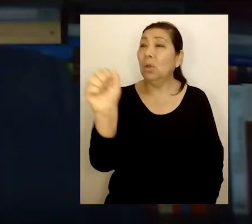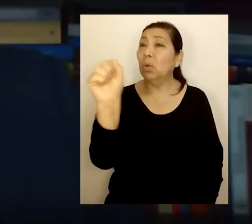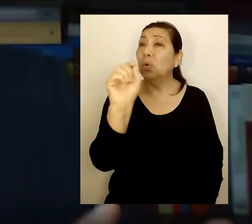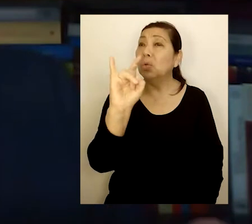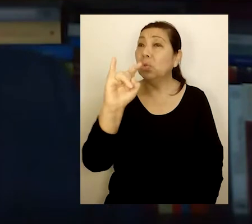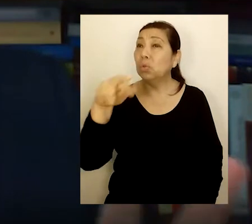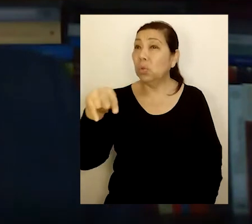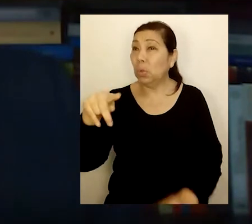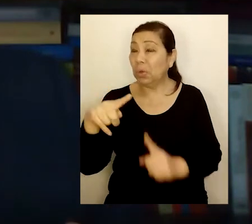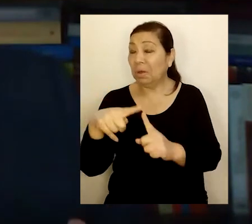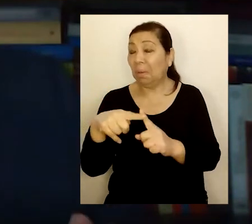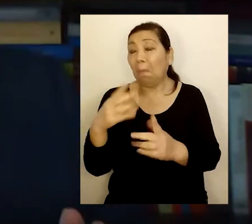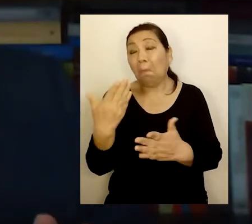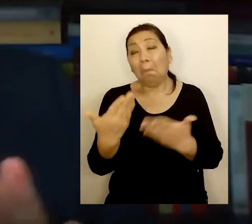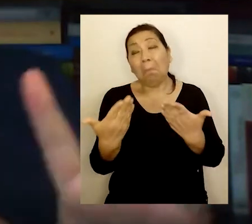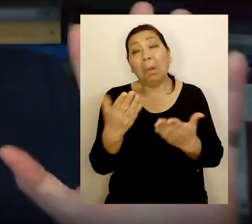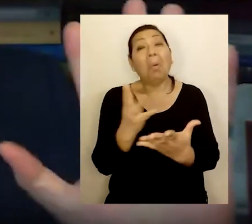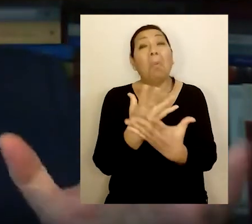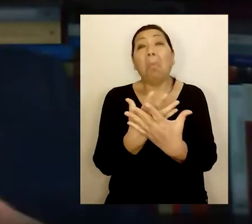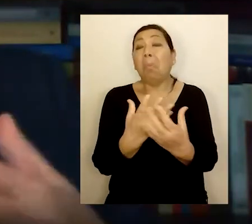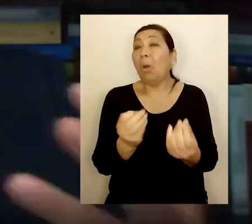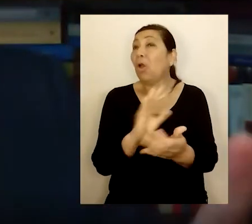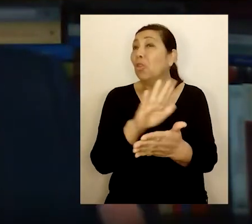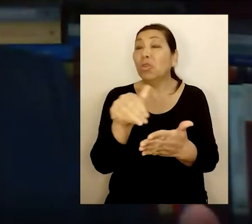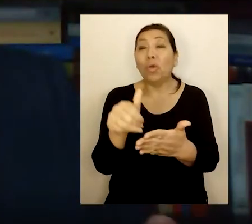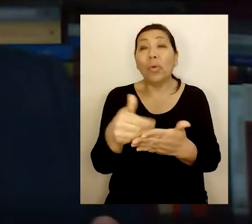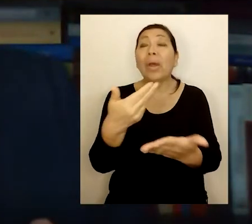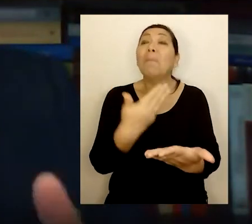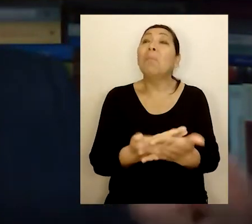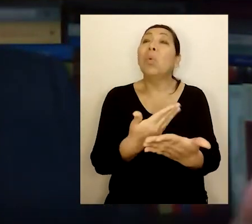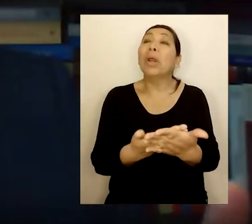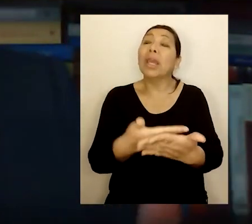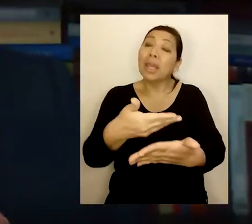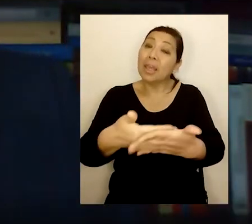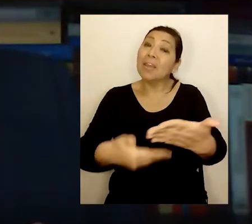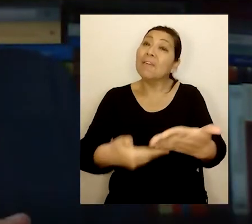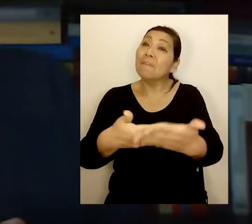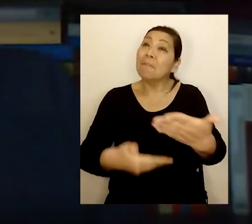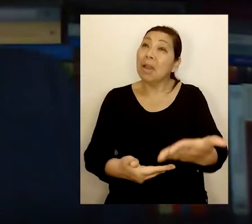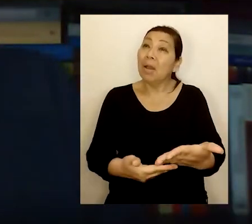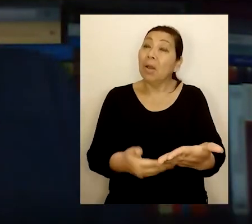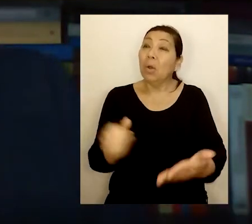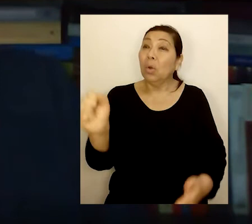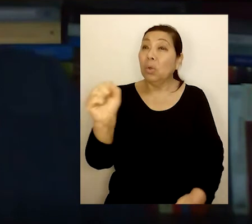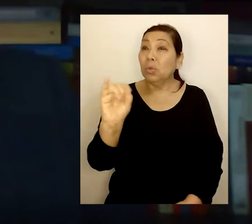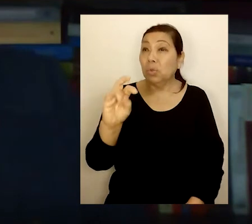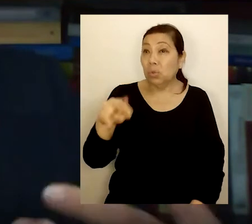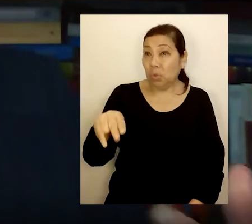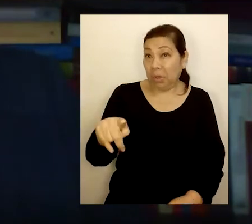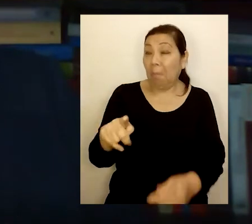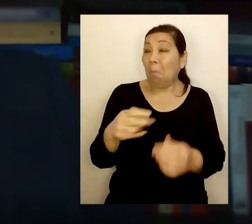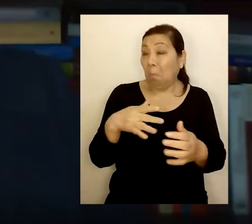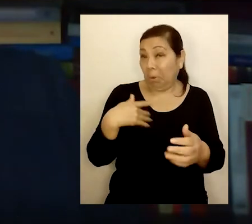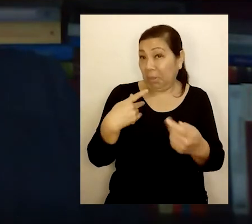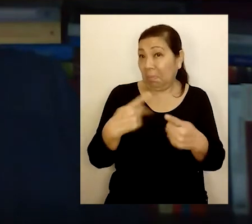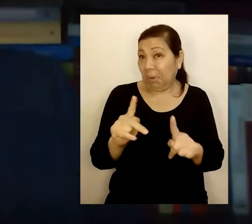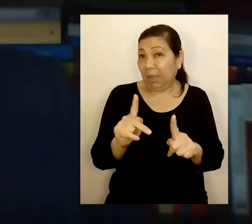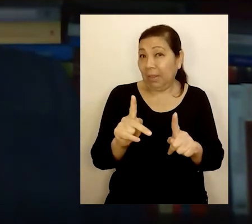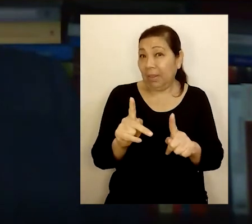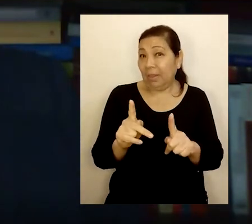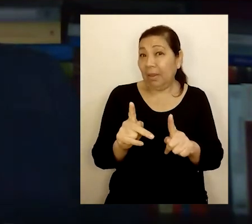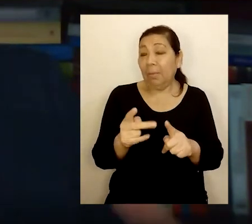SUNAT, ante el supuesto que se desaparezca todas estas evidencias documentales, la SUNAT también podría permitir